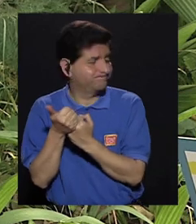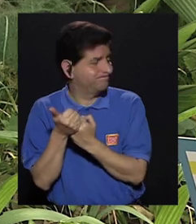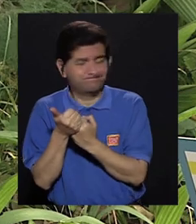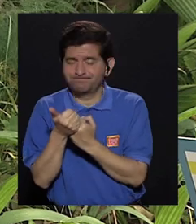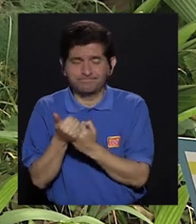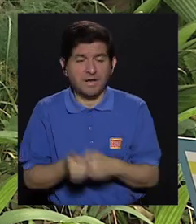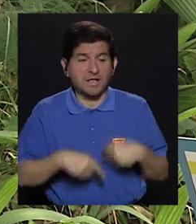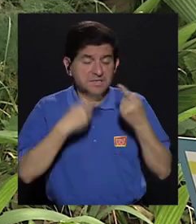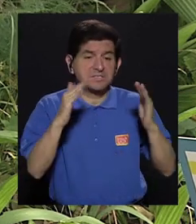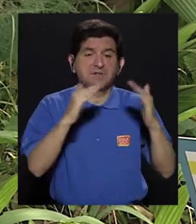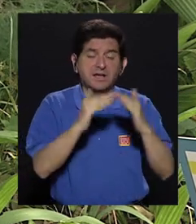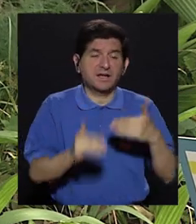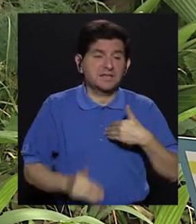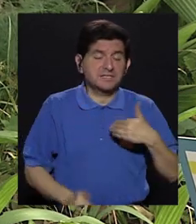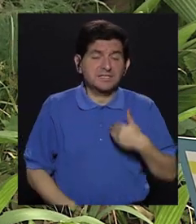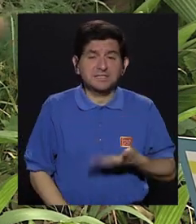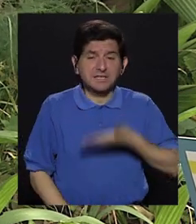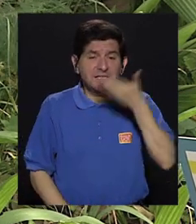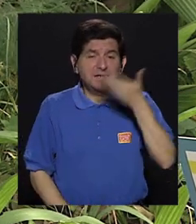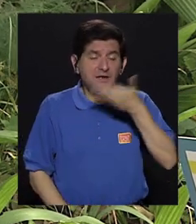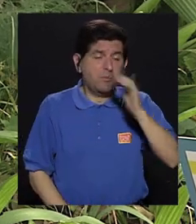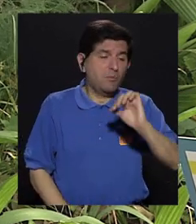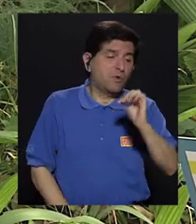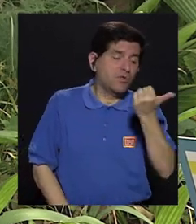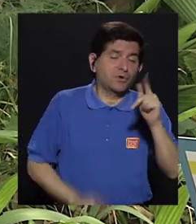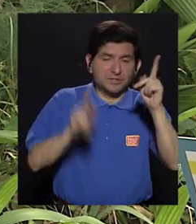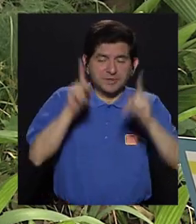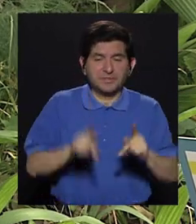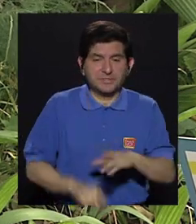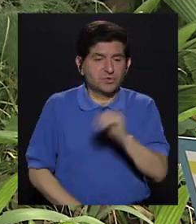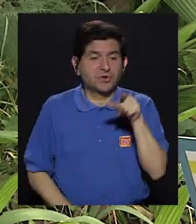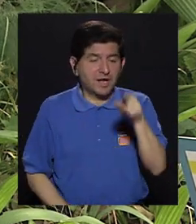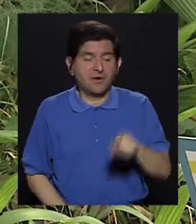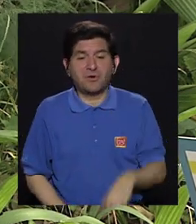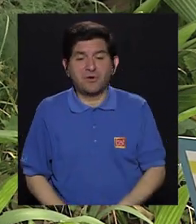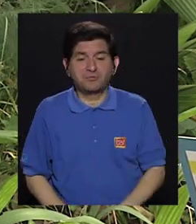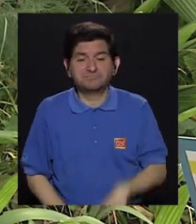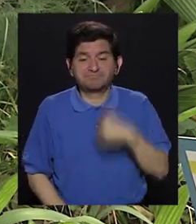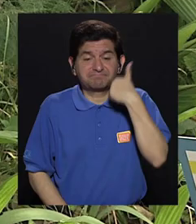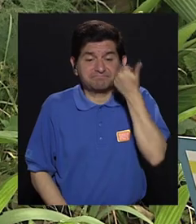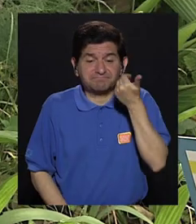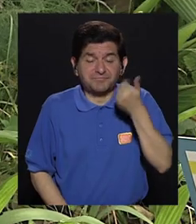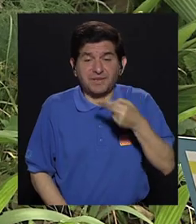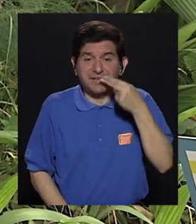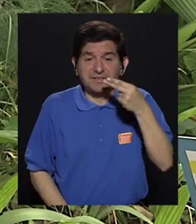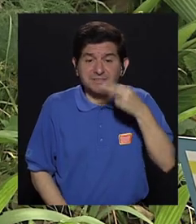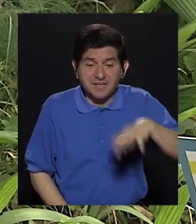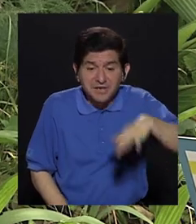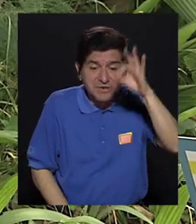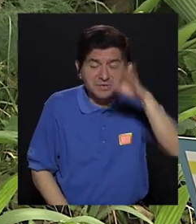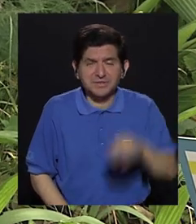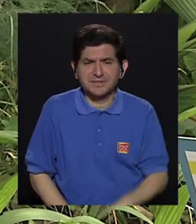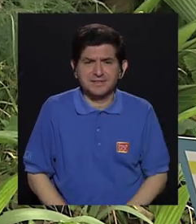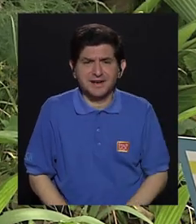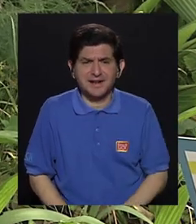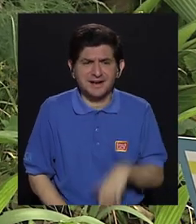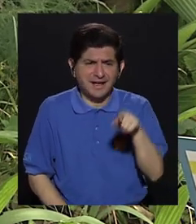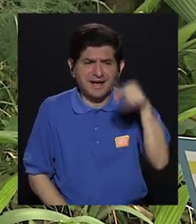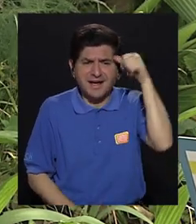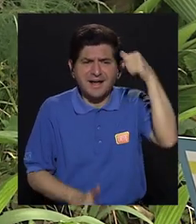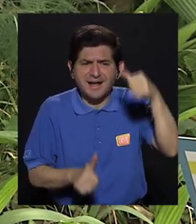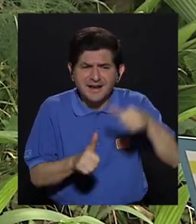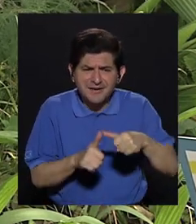¿no? Si llega a su casa y tiene humo de segunda mano, tiene cigarrillos disponibles, tiene muchos